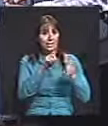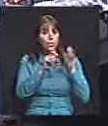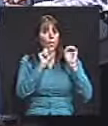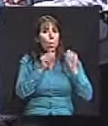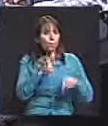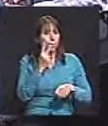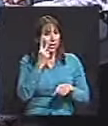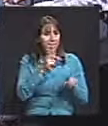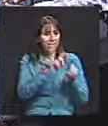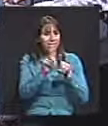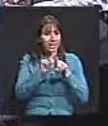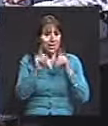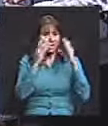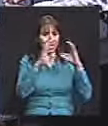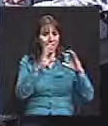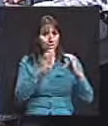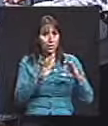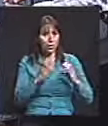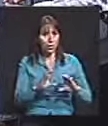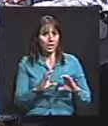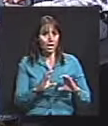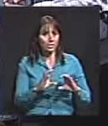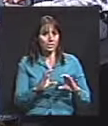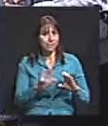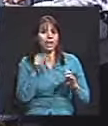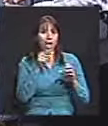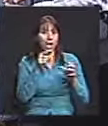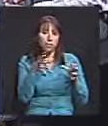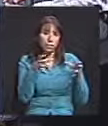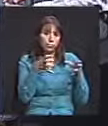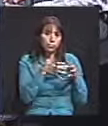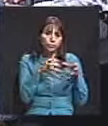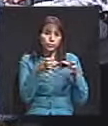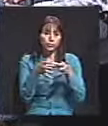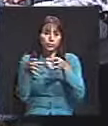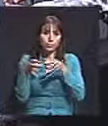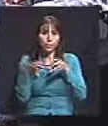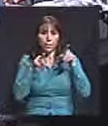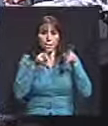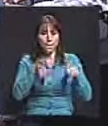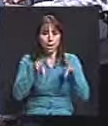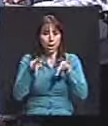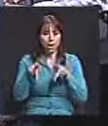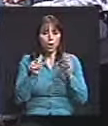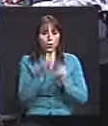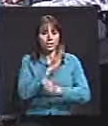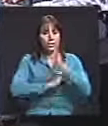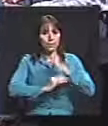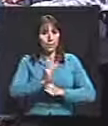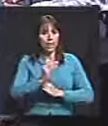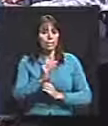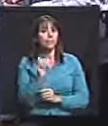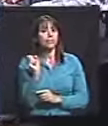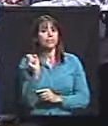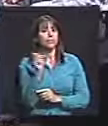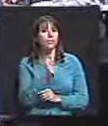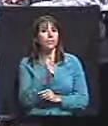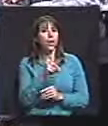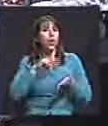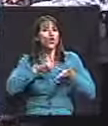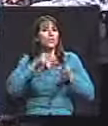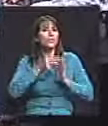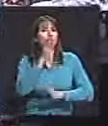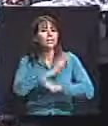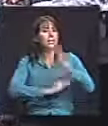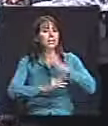ver diferentes categorías en el cual se agrupó a las poblaciones con discapacidad. ¿Cuál fue el concepto que se utilizó de